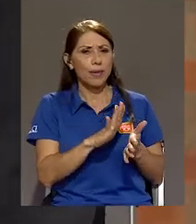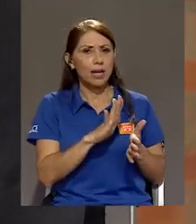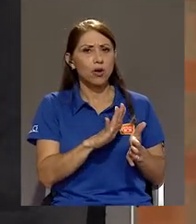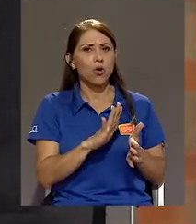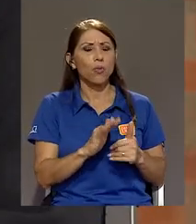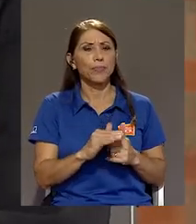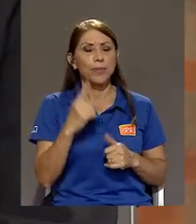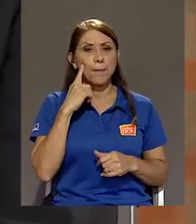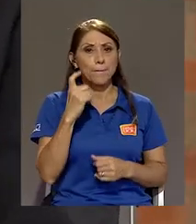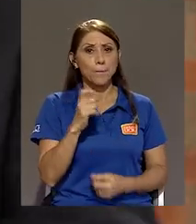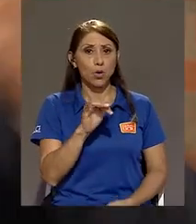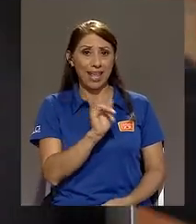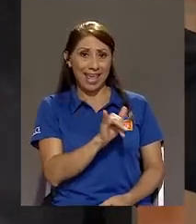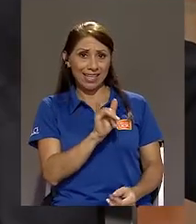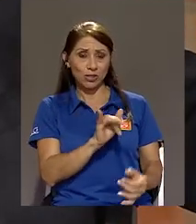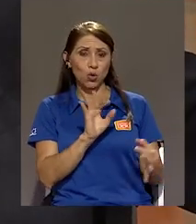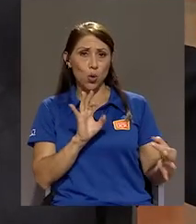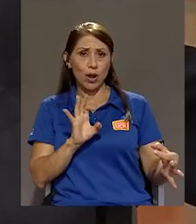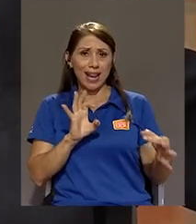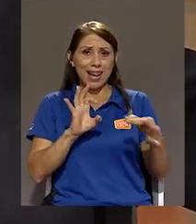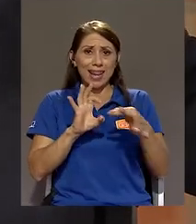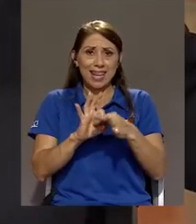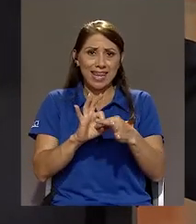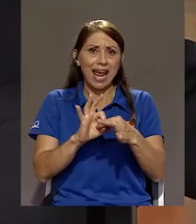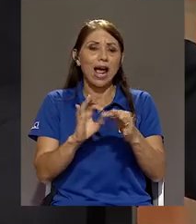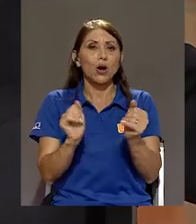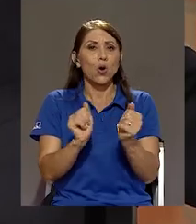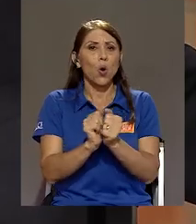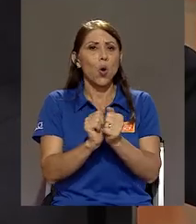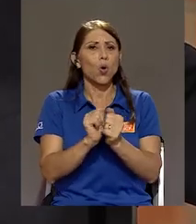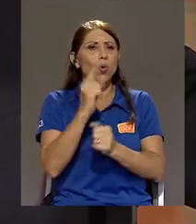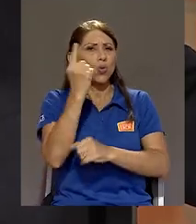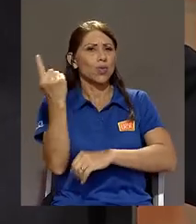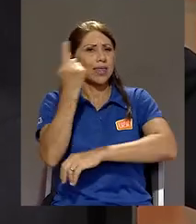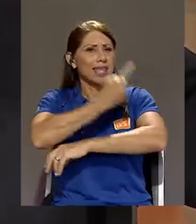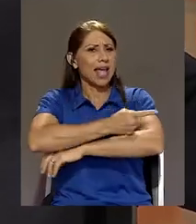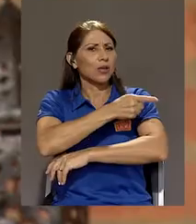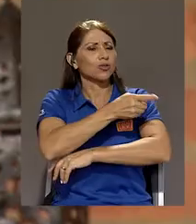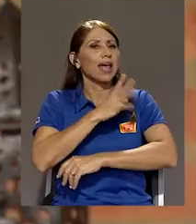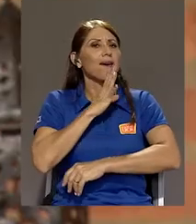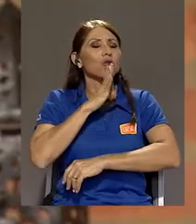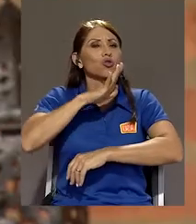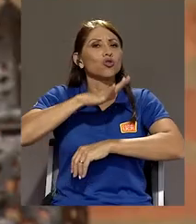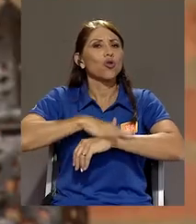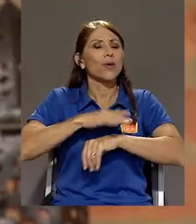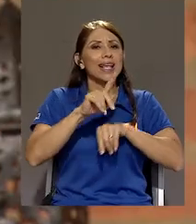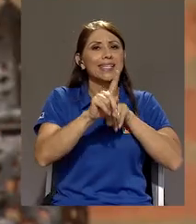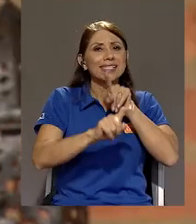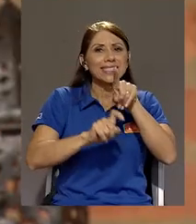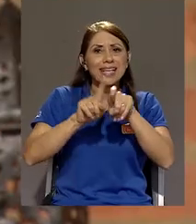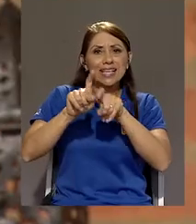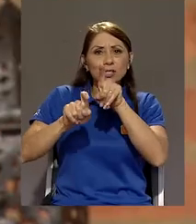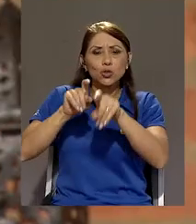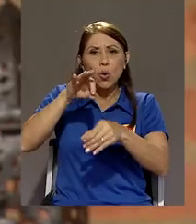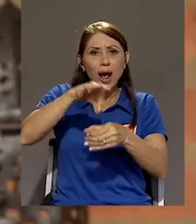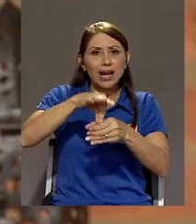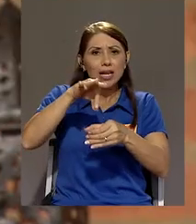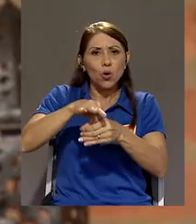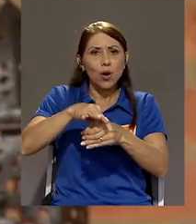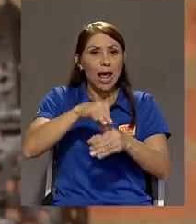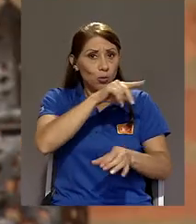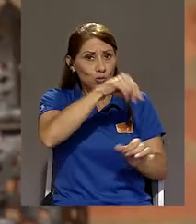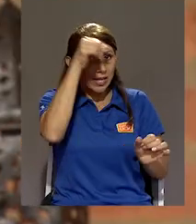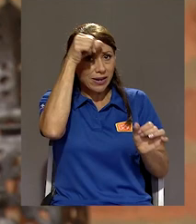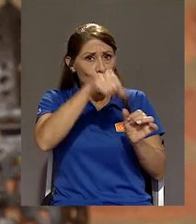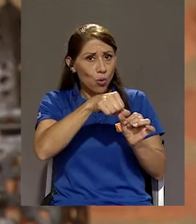Rafael, porque esto liga con el día que usted nos habló del censo agrícola. Usted recordará que usted